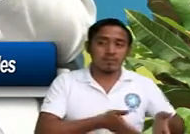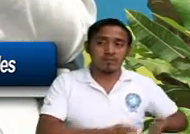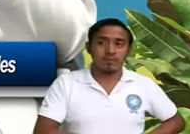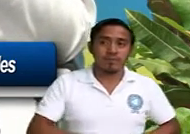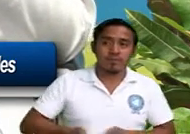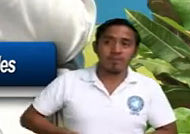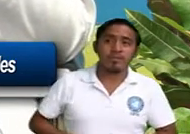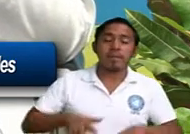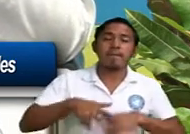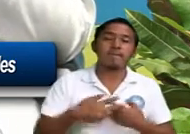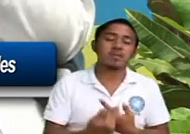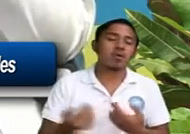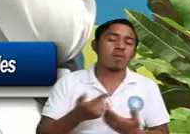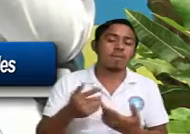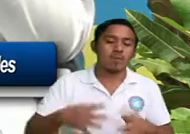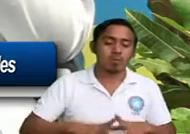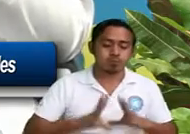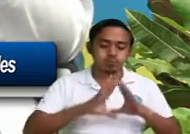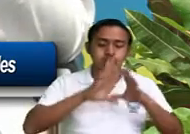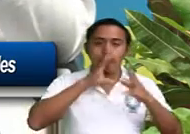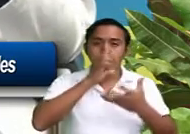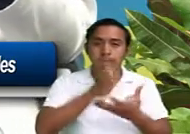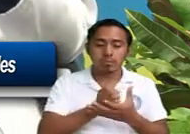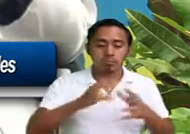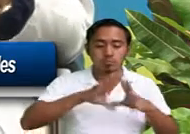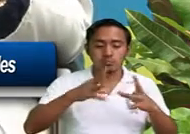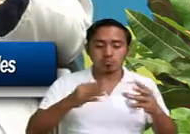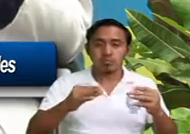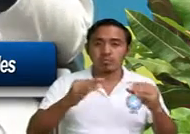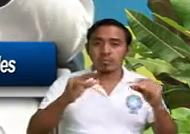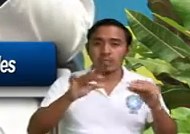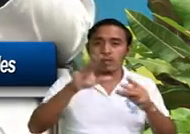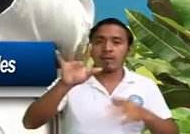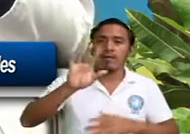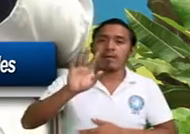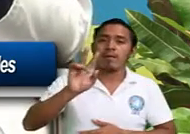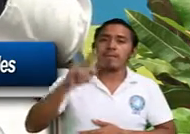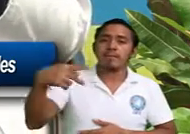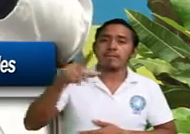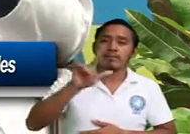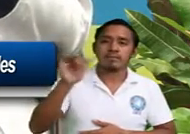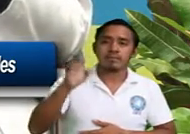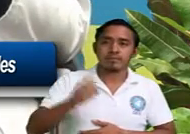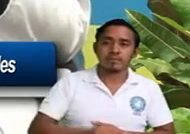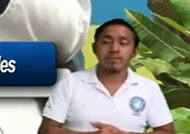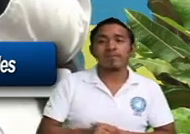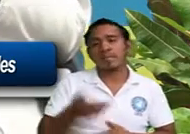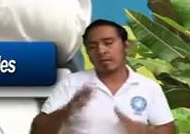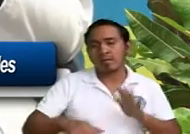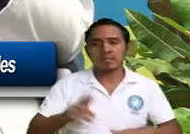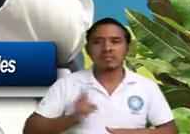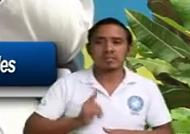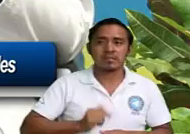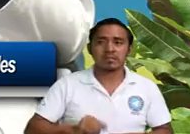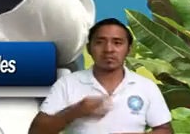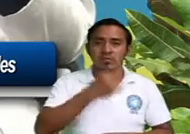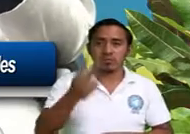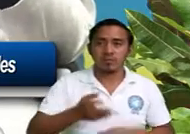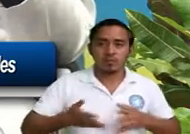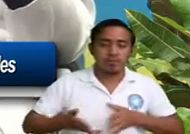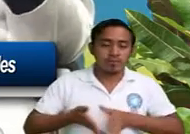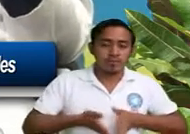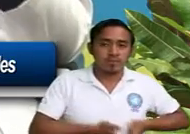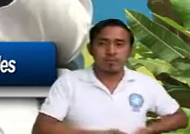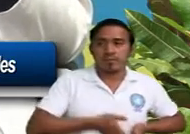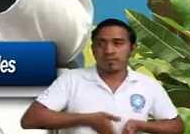originan en la placenta. Entonces, si la paciente tiene un embarazo múltiple, tiene usualmente dos placentas, y eso hace que tenga